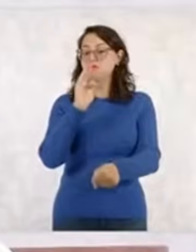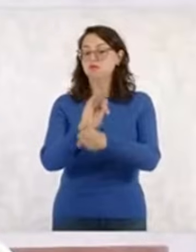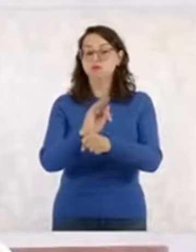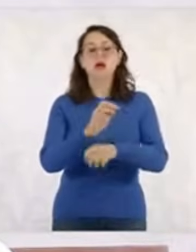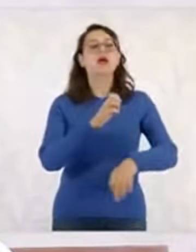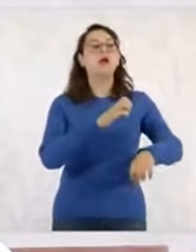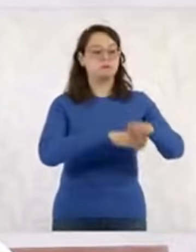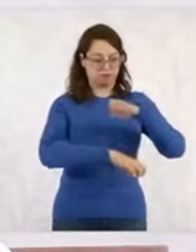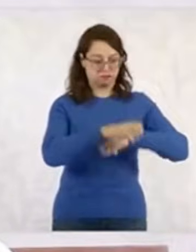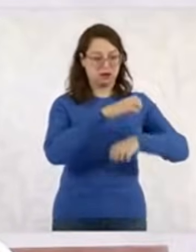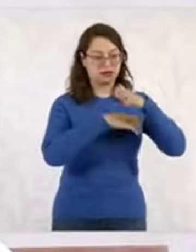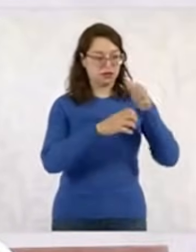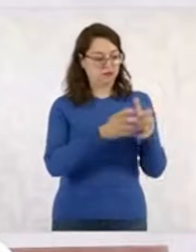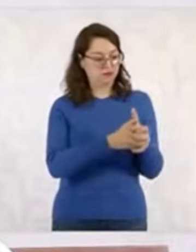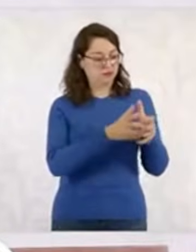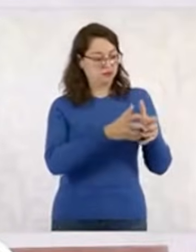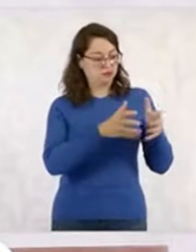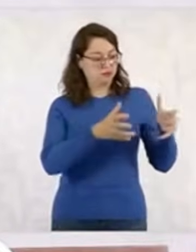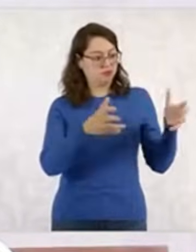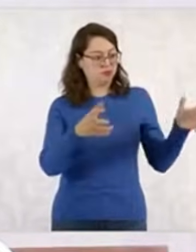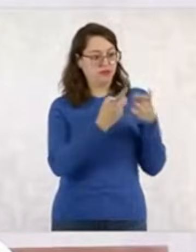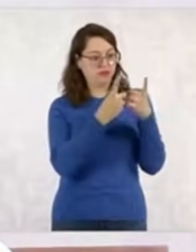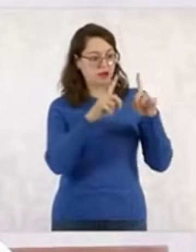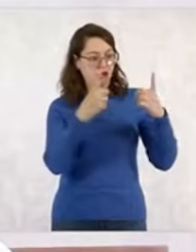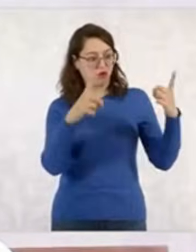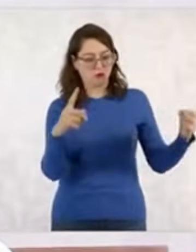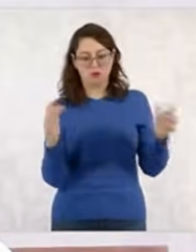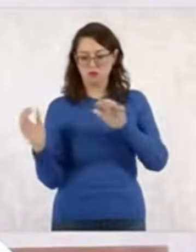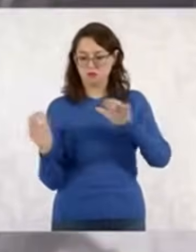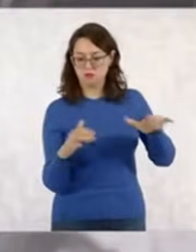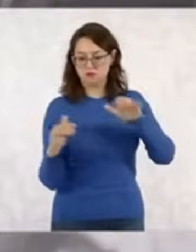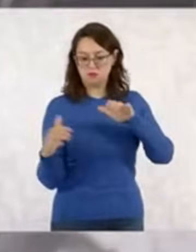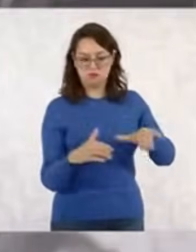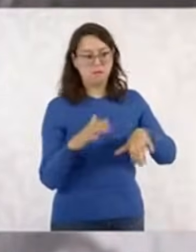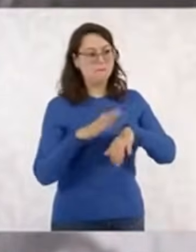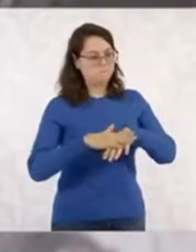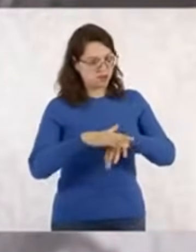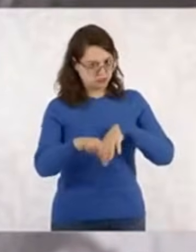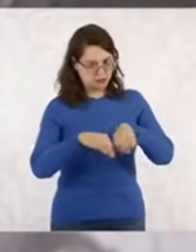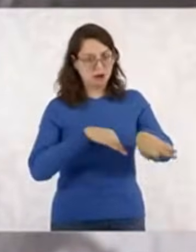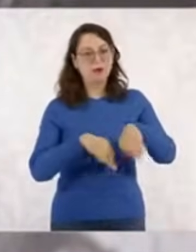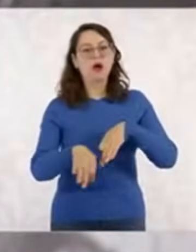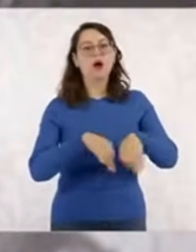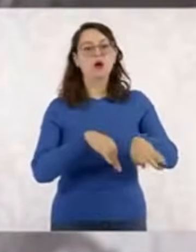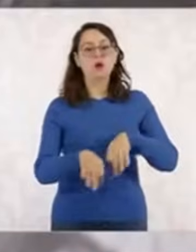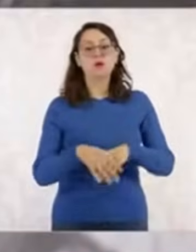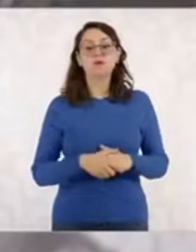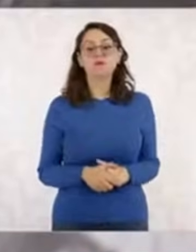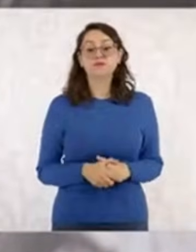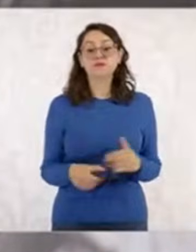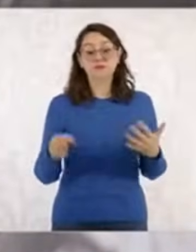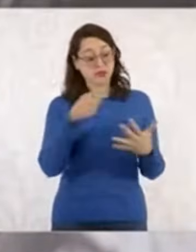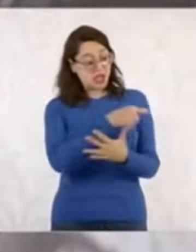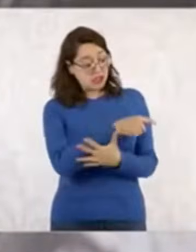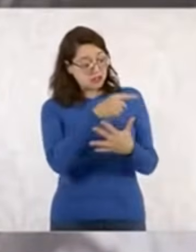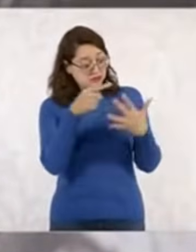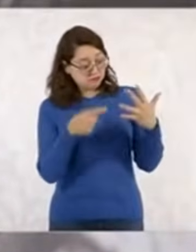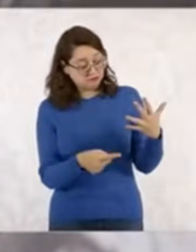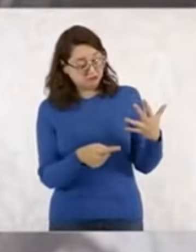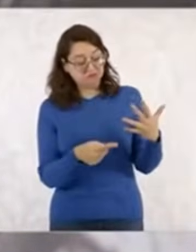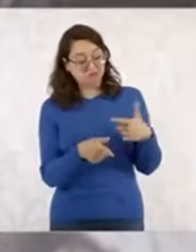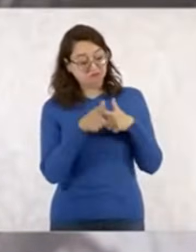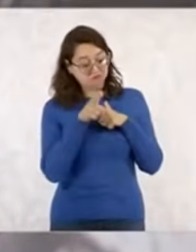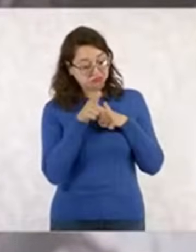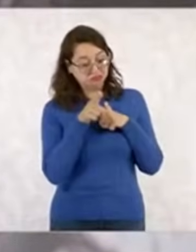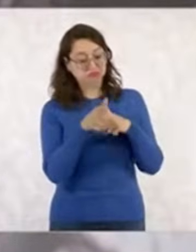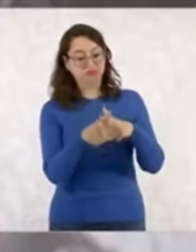empresas y fuentes de empleo de nuestro país. La prevalencia de estos principios permite el desarrollo y el